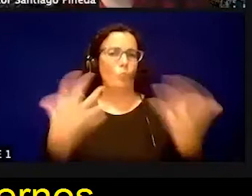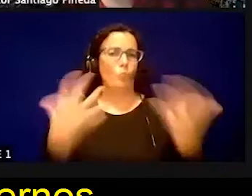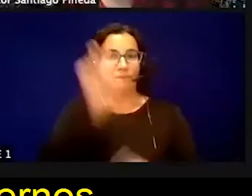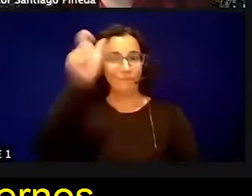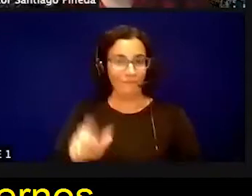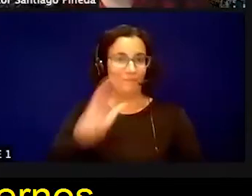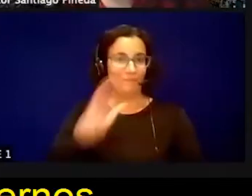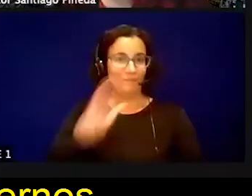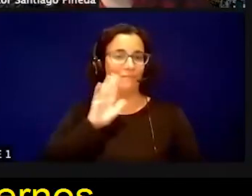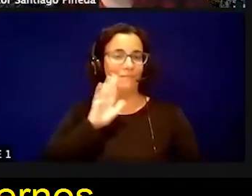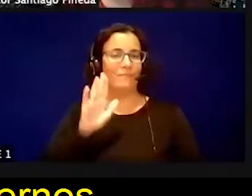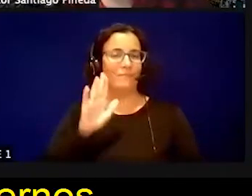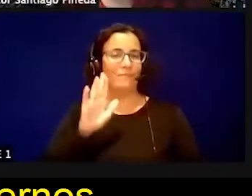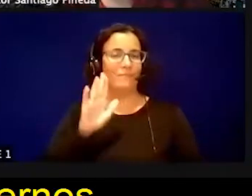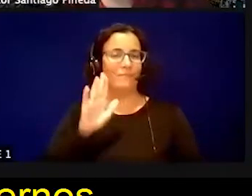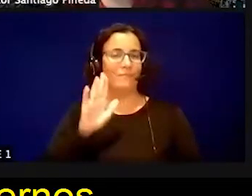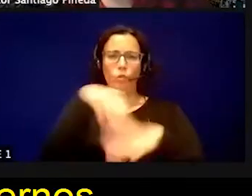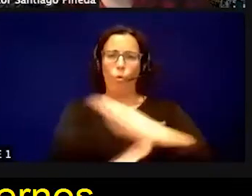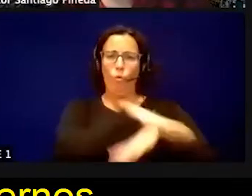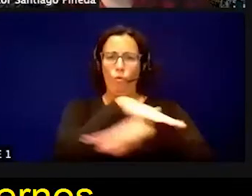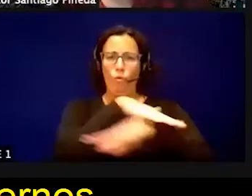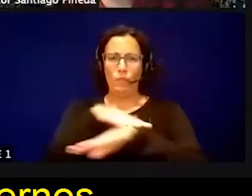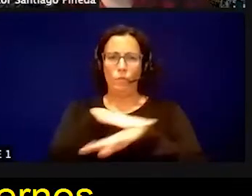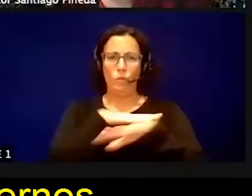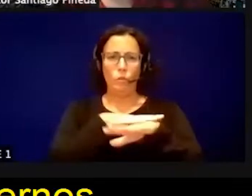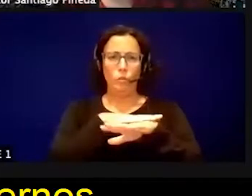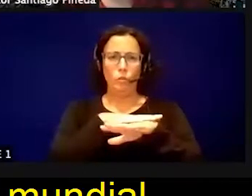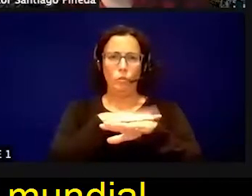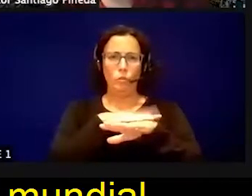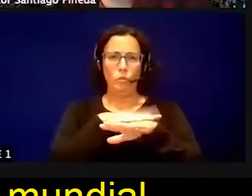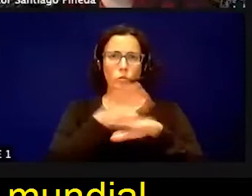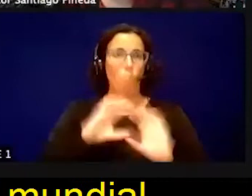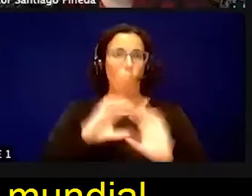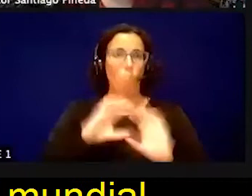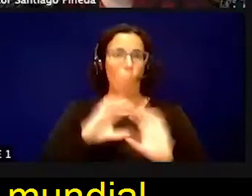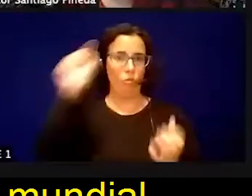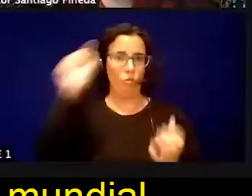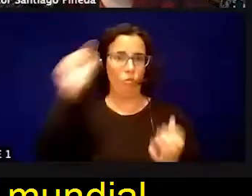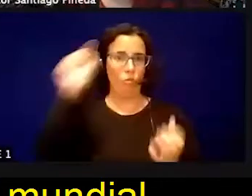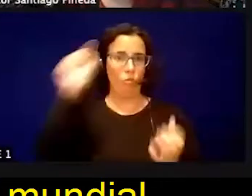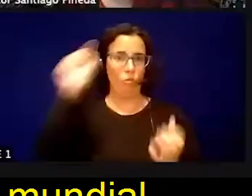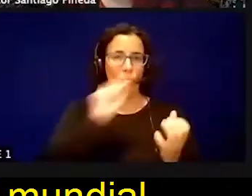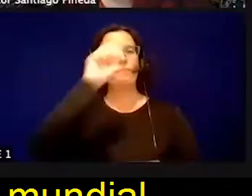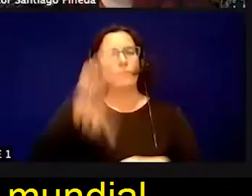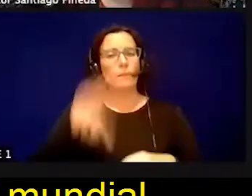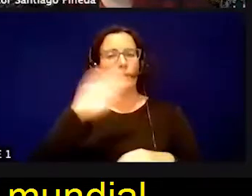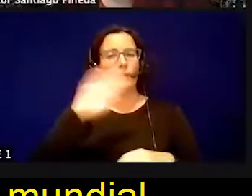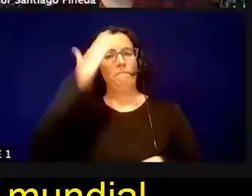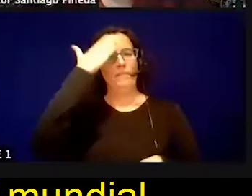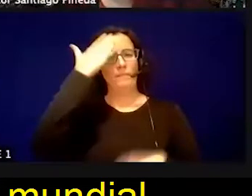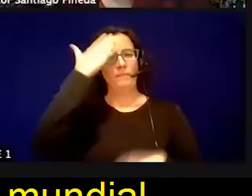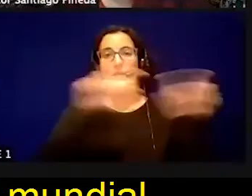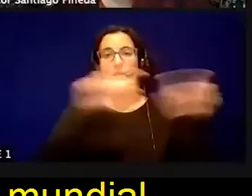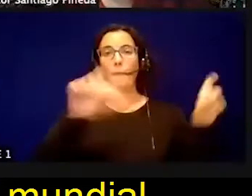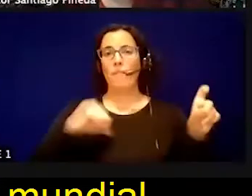de muchos gobiernos a lo largo de todo el mundo y de muchas de las principales compañías privadas a nivel mundial.